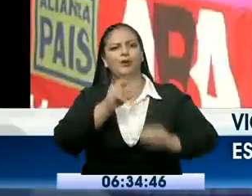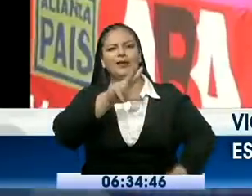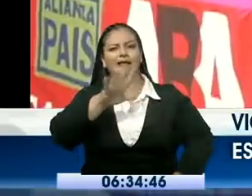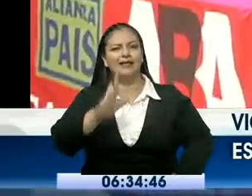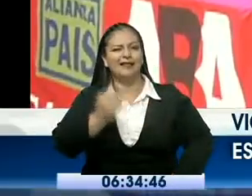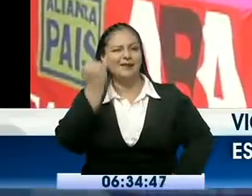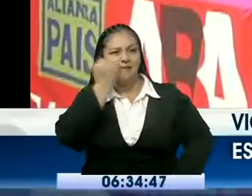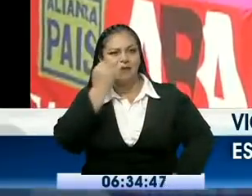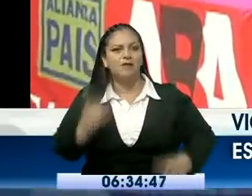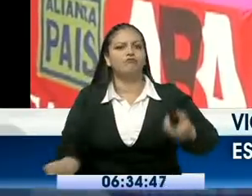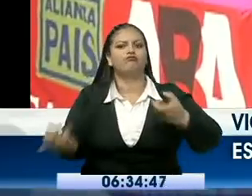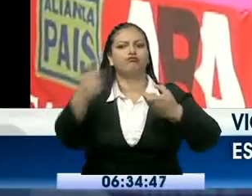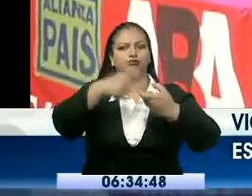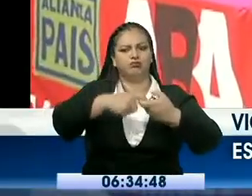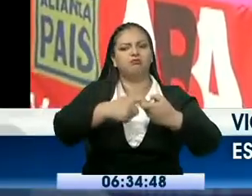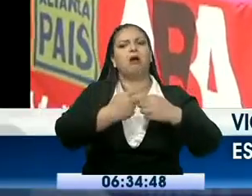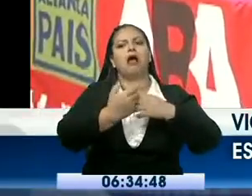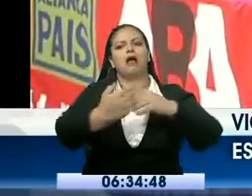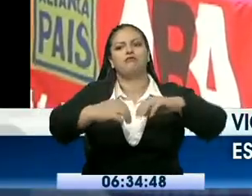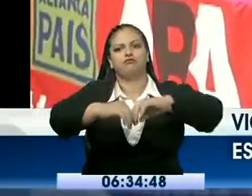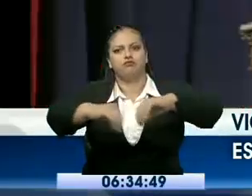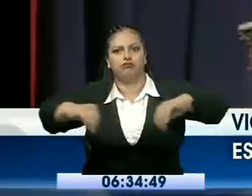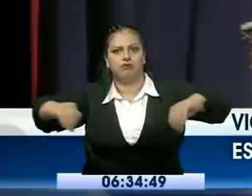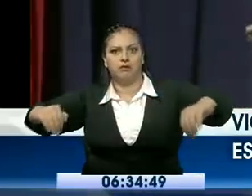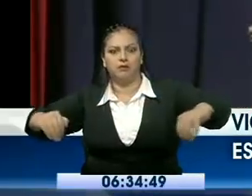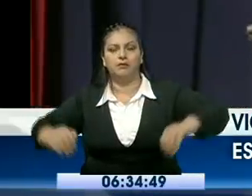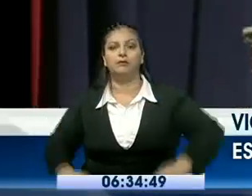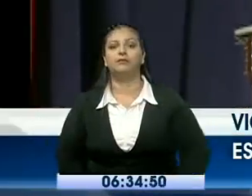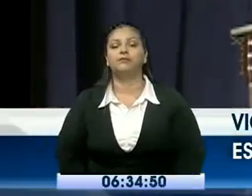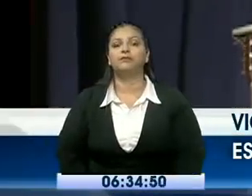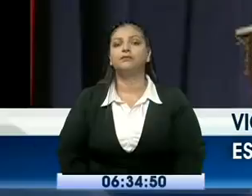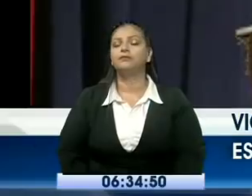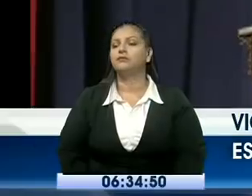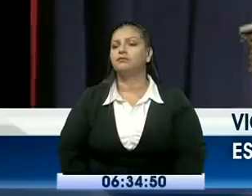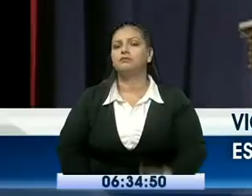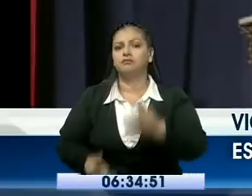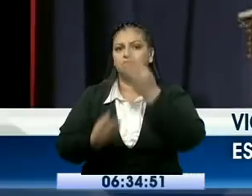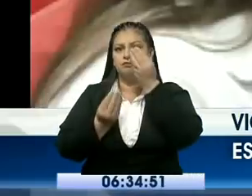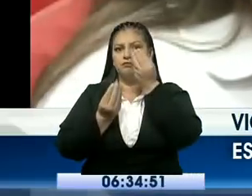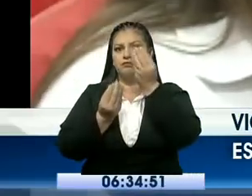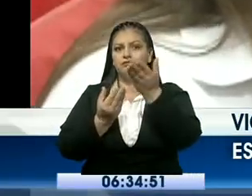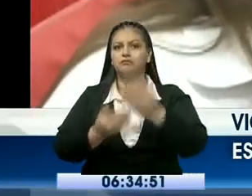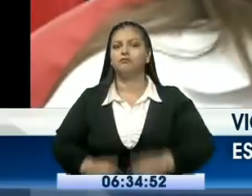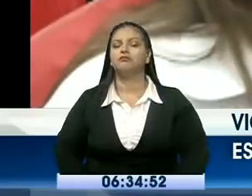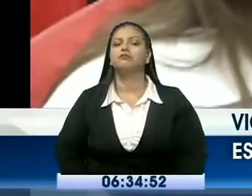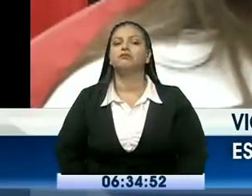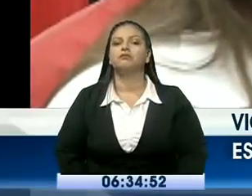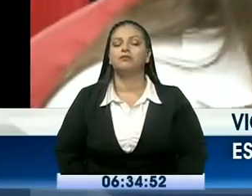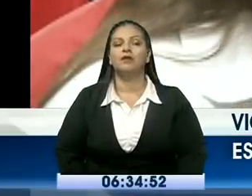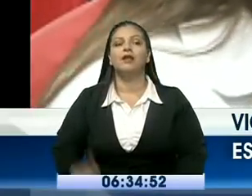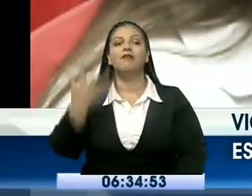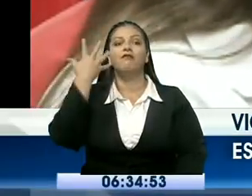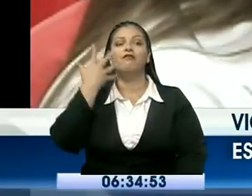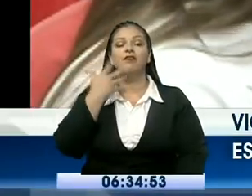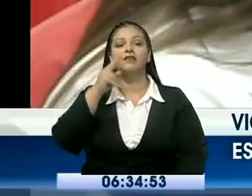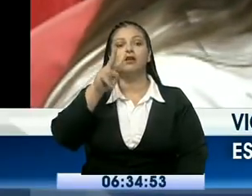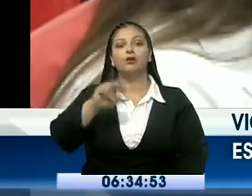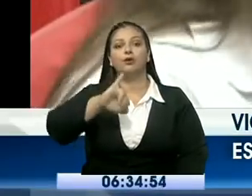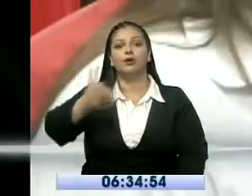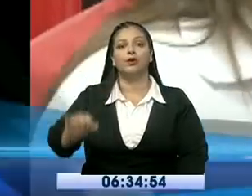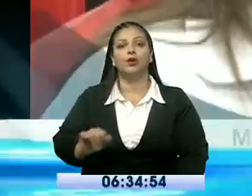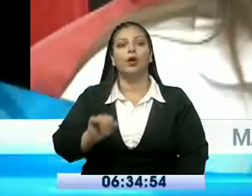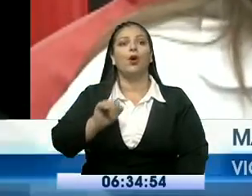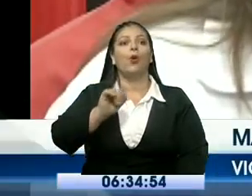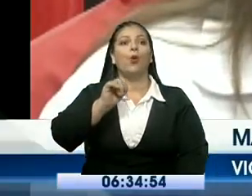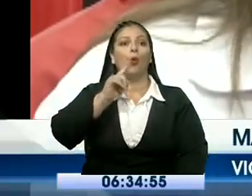les anunció que está encargada por ahora de la primera vicepresidencia del movimiento oficialista. Hasta que el 2 de junio la militancia, las